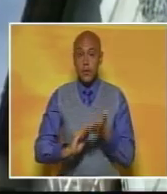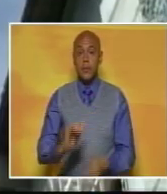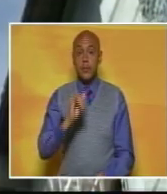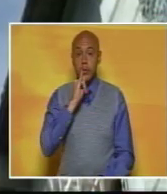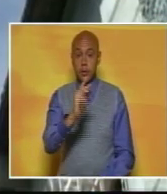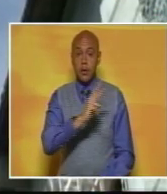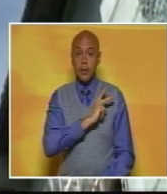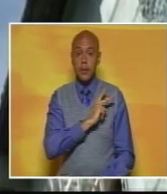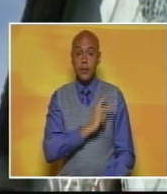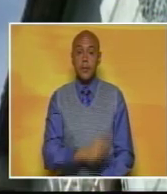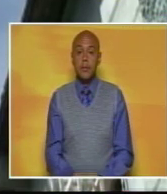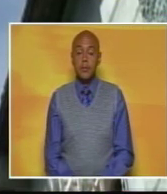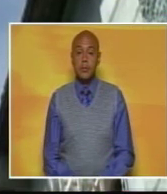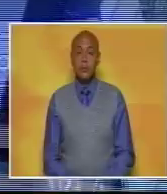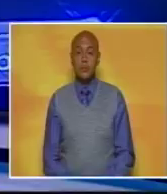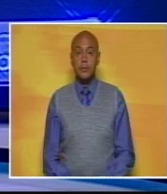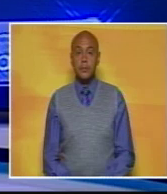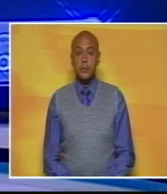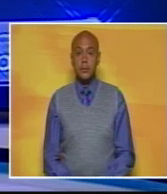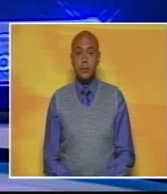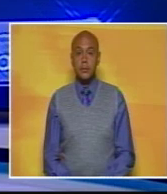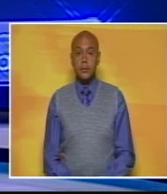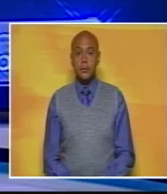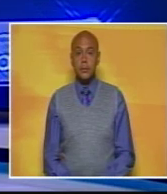Alberto Rebeto, Noticiero Venevisión.